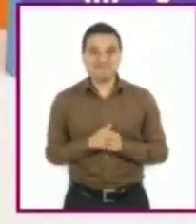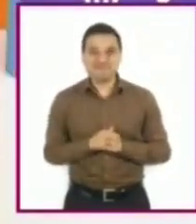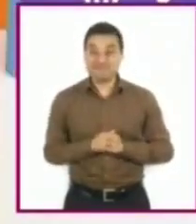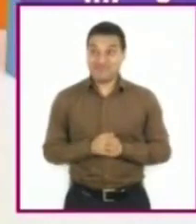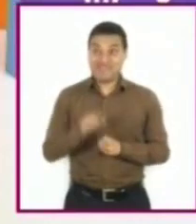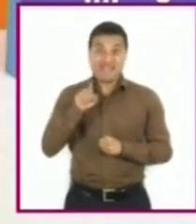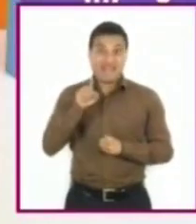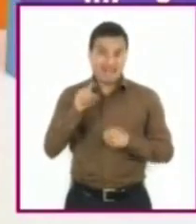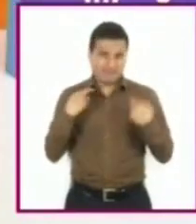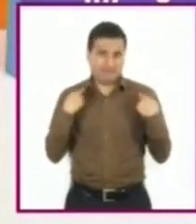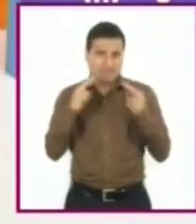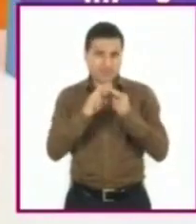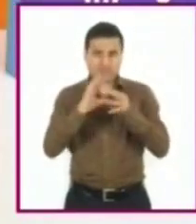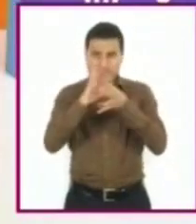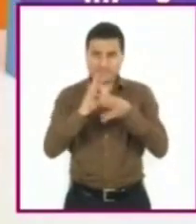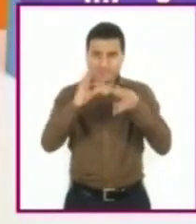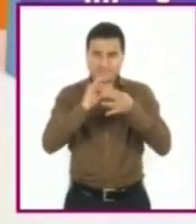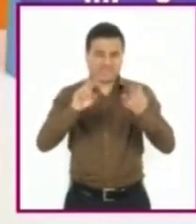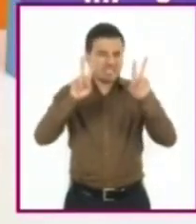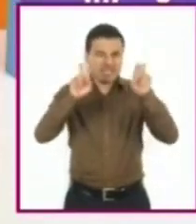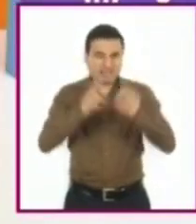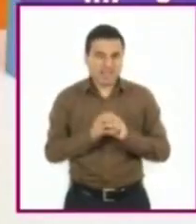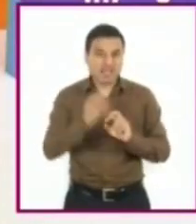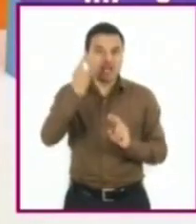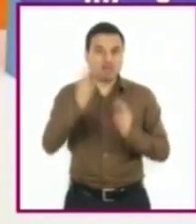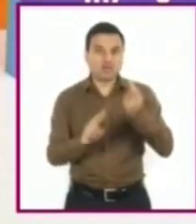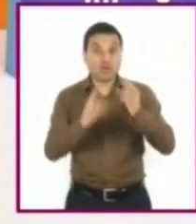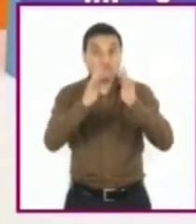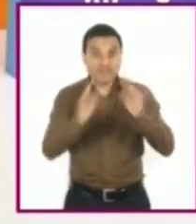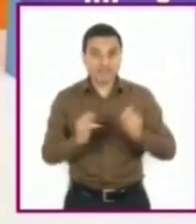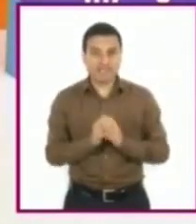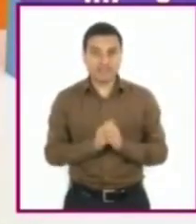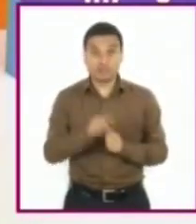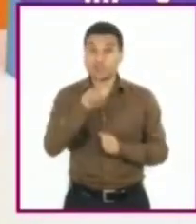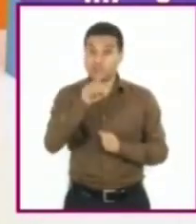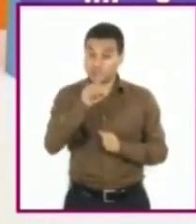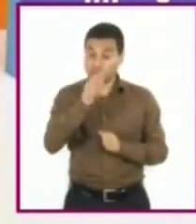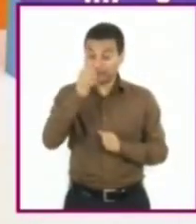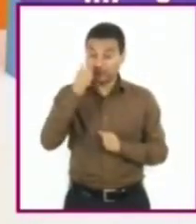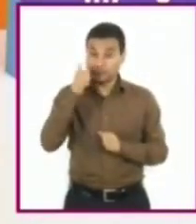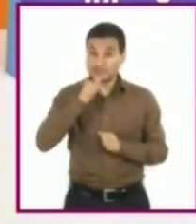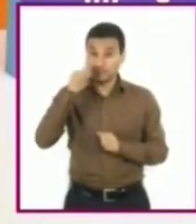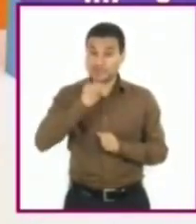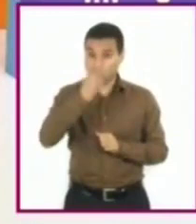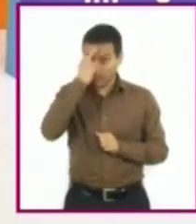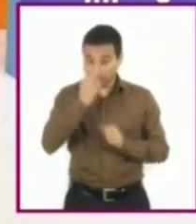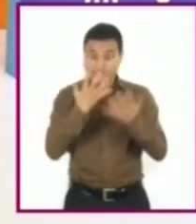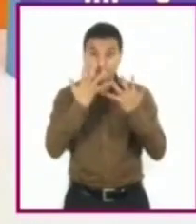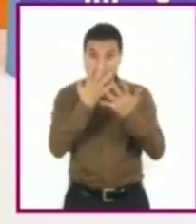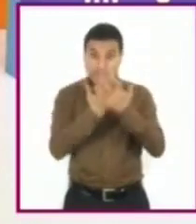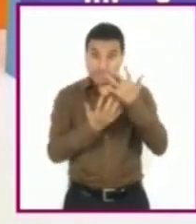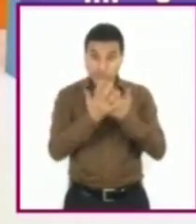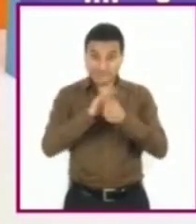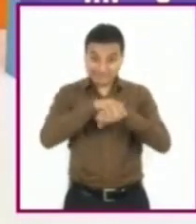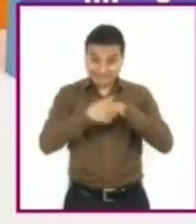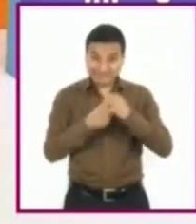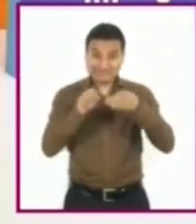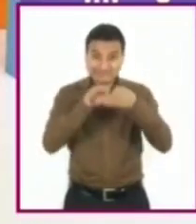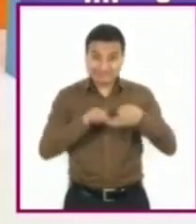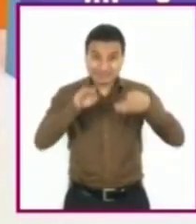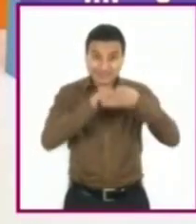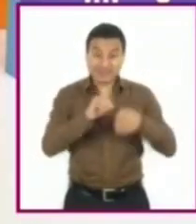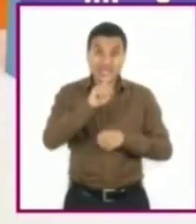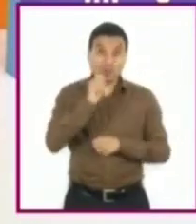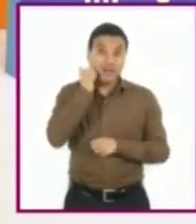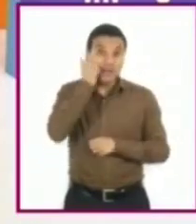nos hablará acerca de la Revolución Francesa. No olviden lavarse continuamente las manos con agua y jabón durante al menos